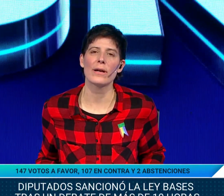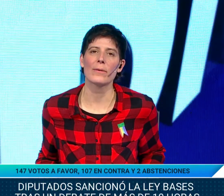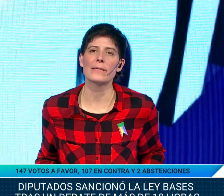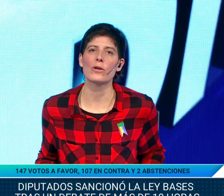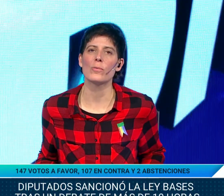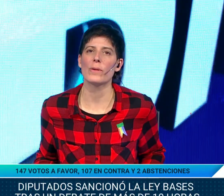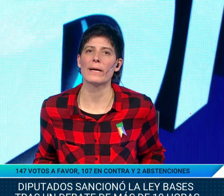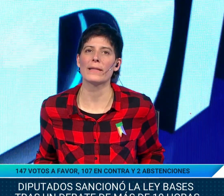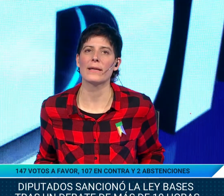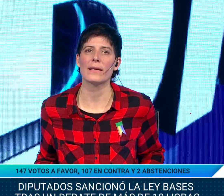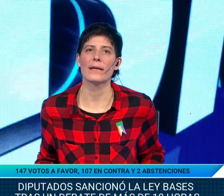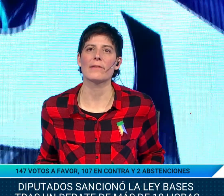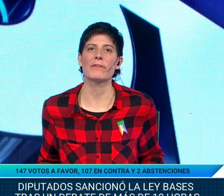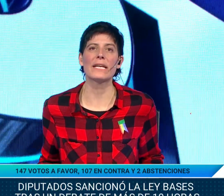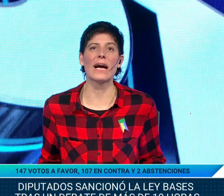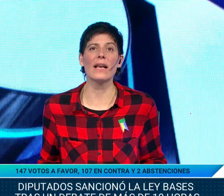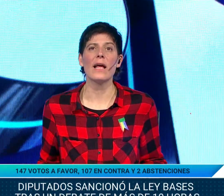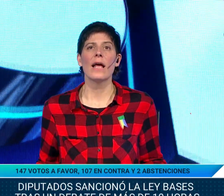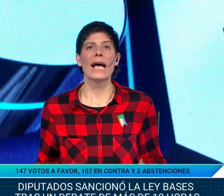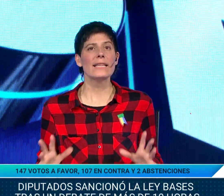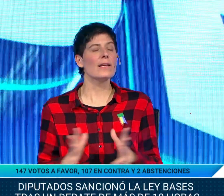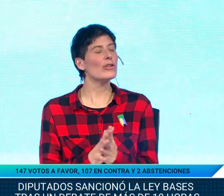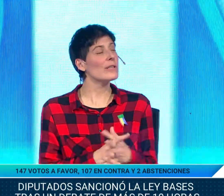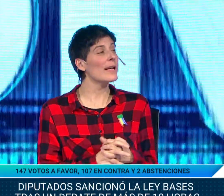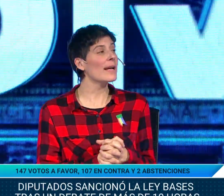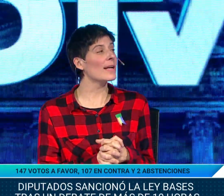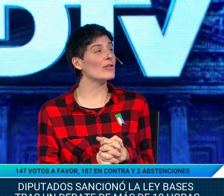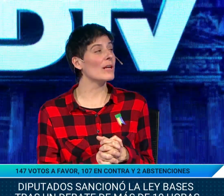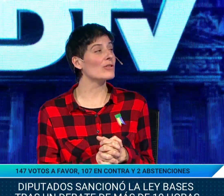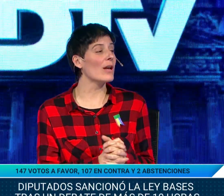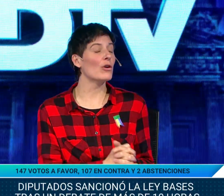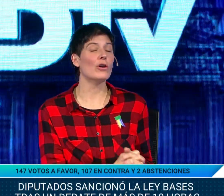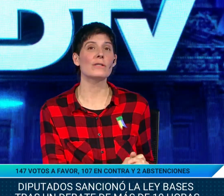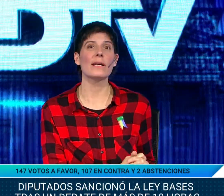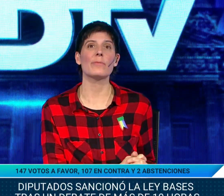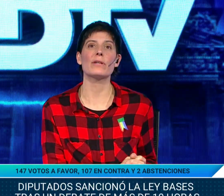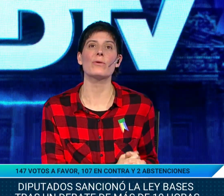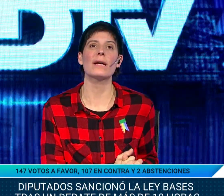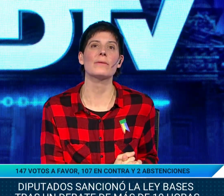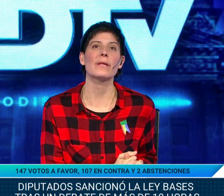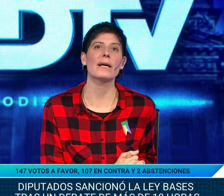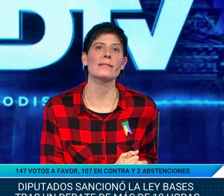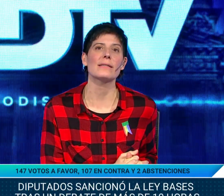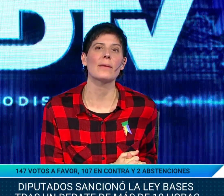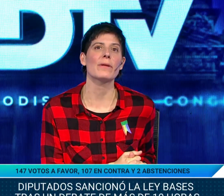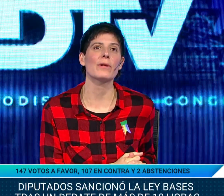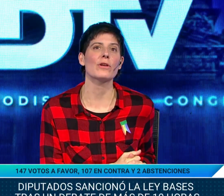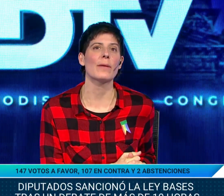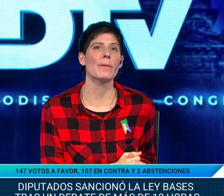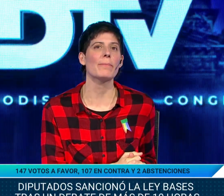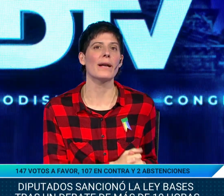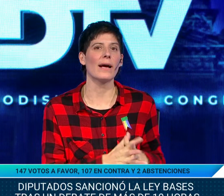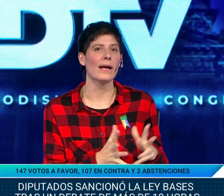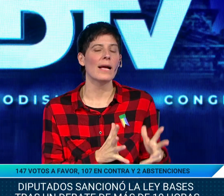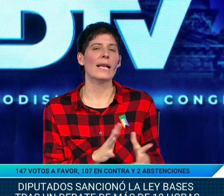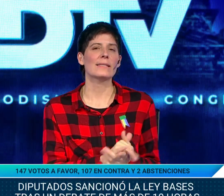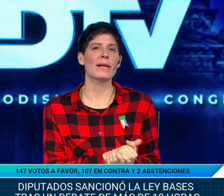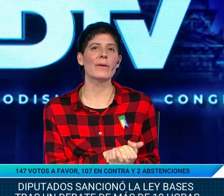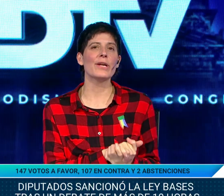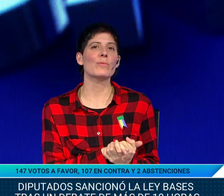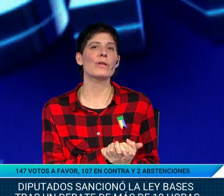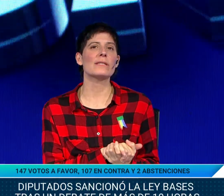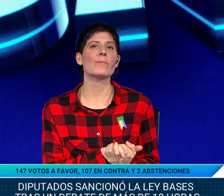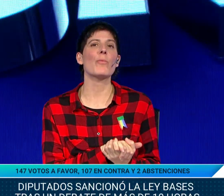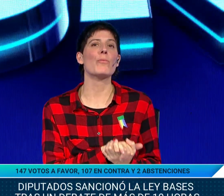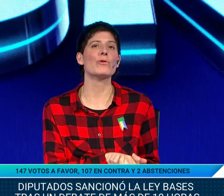aprobación tanto de la ley de bases como del paquete fiscal. Antes de irnos tenías que contarnos algo, Gonza, respecto a una actividad que se está previendo también para la